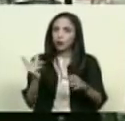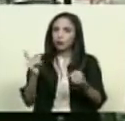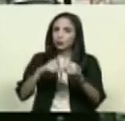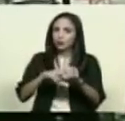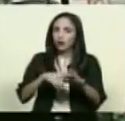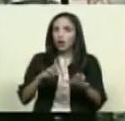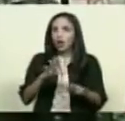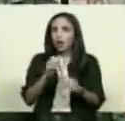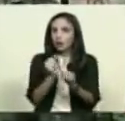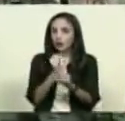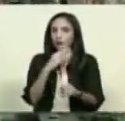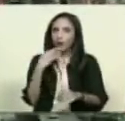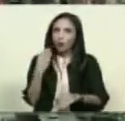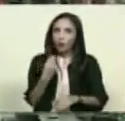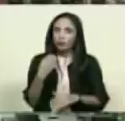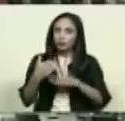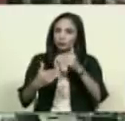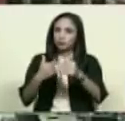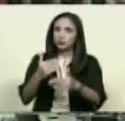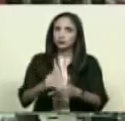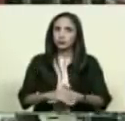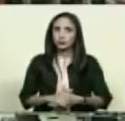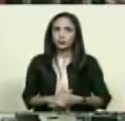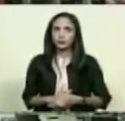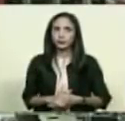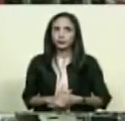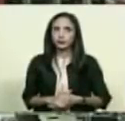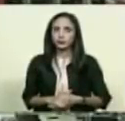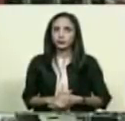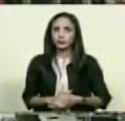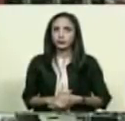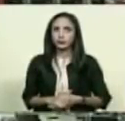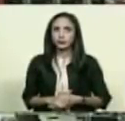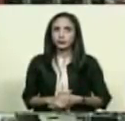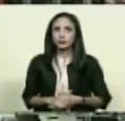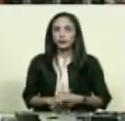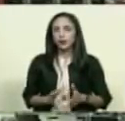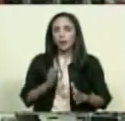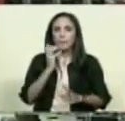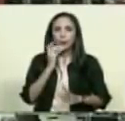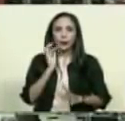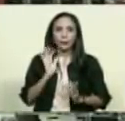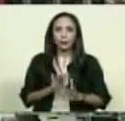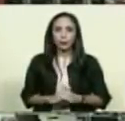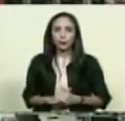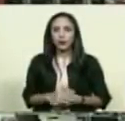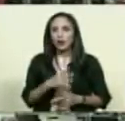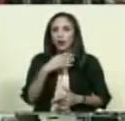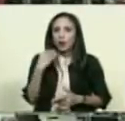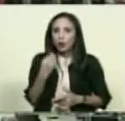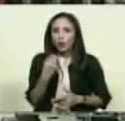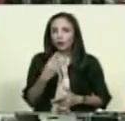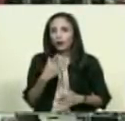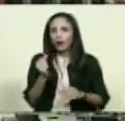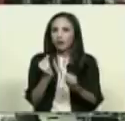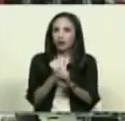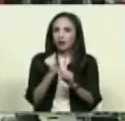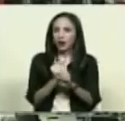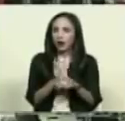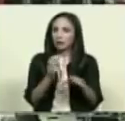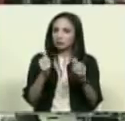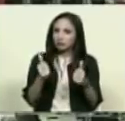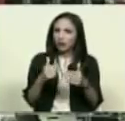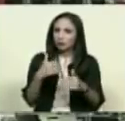Chamba Juvenil ya está en la fase de la sensibilización. Es decir, tenemos una juventud capacitada para el trabajo, pero